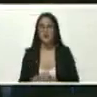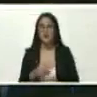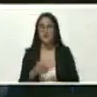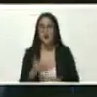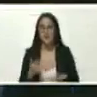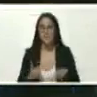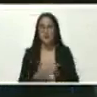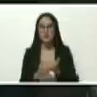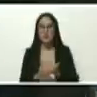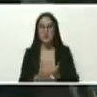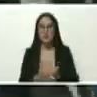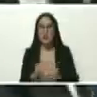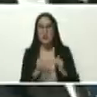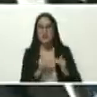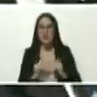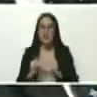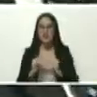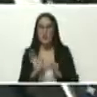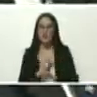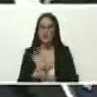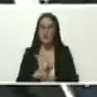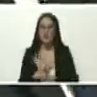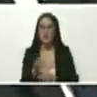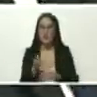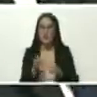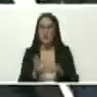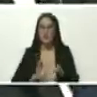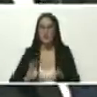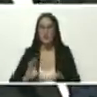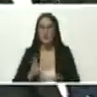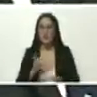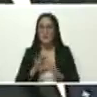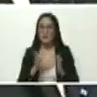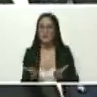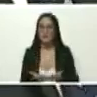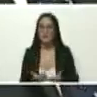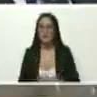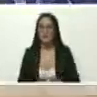apostando al equilibrio y al funcionamiento financiero mundial.